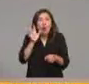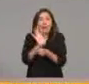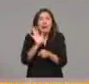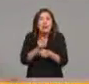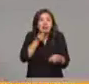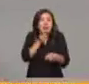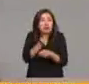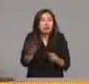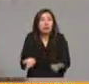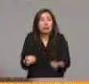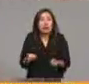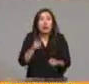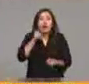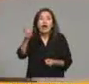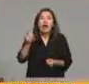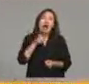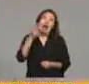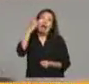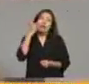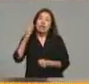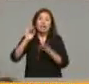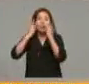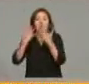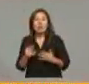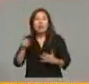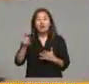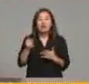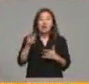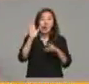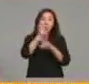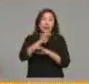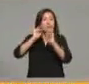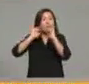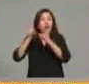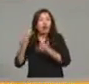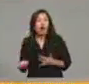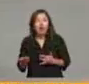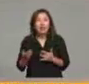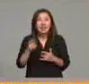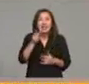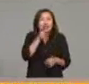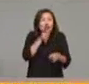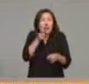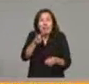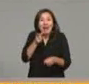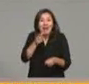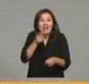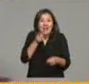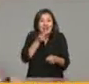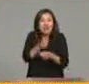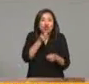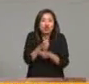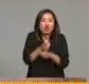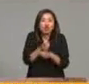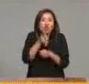matemática la vieja matemática para que tiene 30 años una chica recién recibida el concepto de vejez se